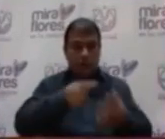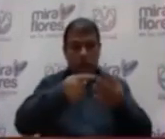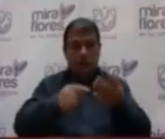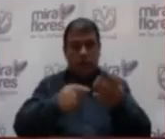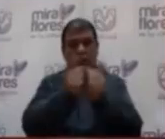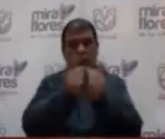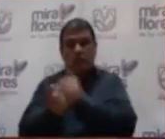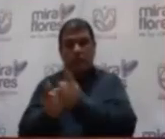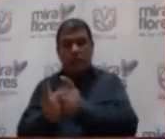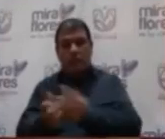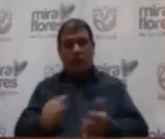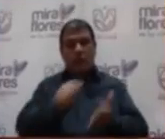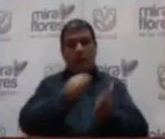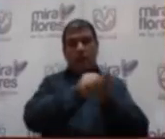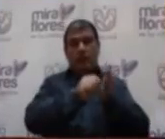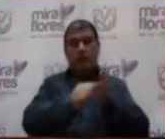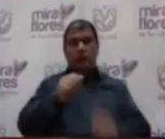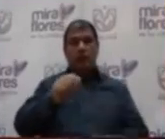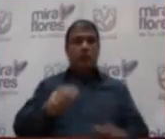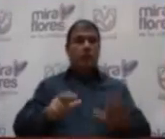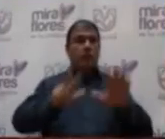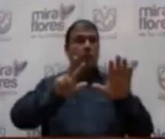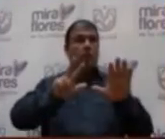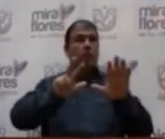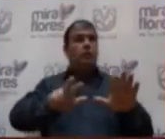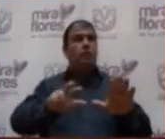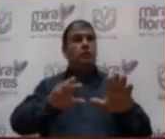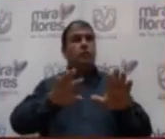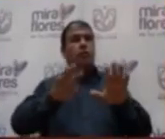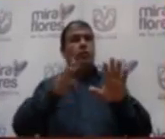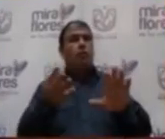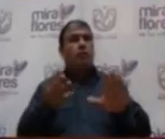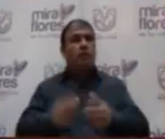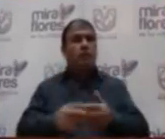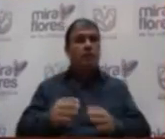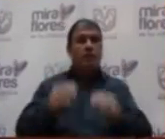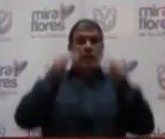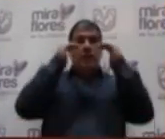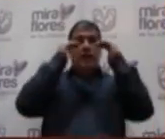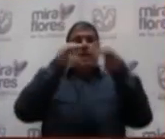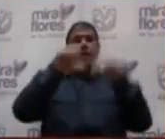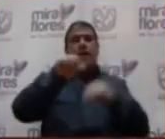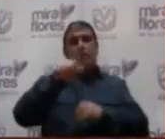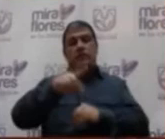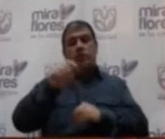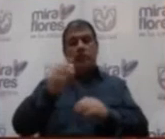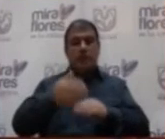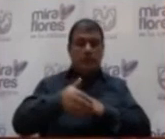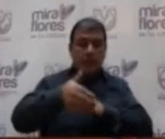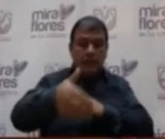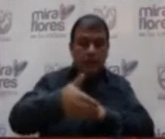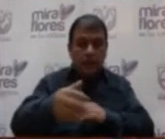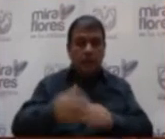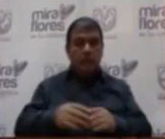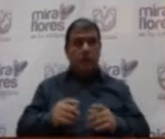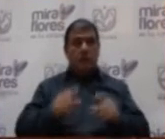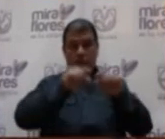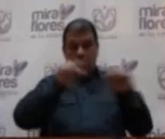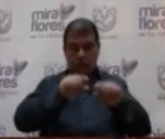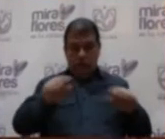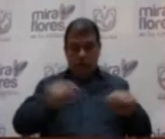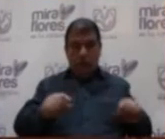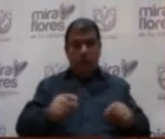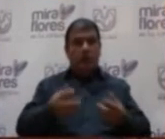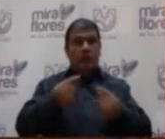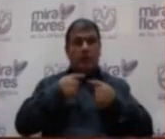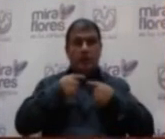modificaciones que se han hecho en el artículo 8 y 9 sobre el tema de azoteas y retiros. En el texto y algunas